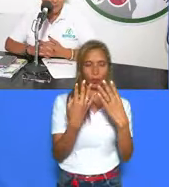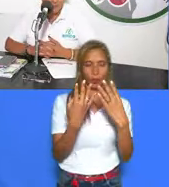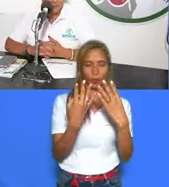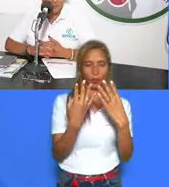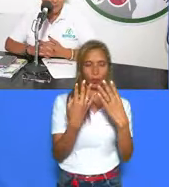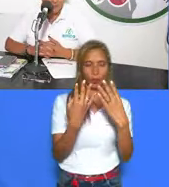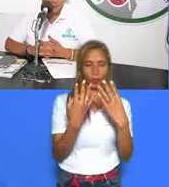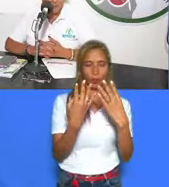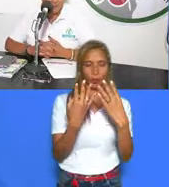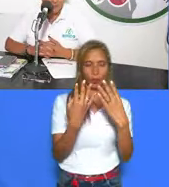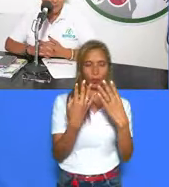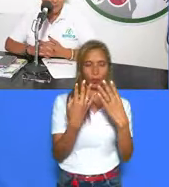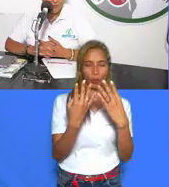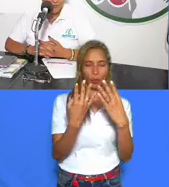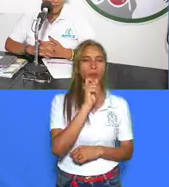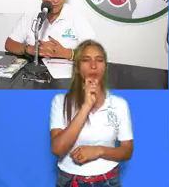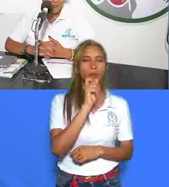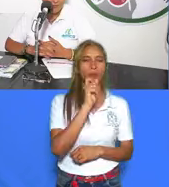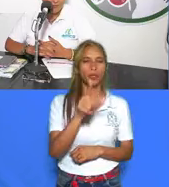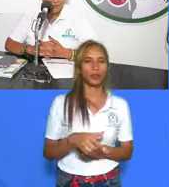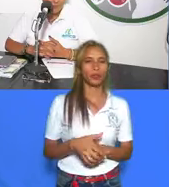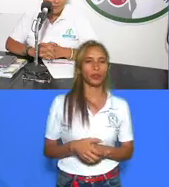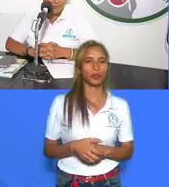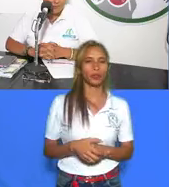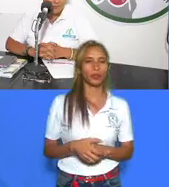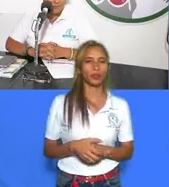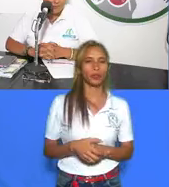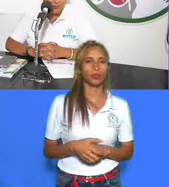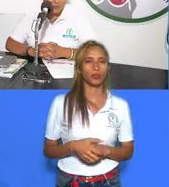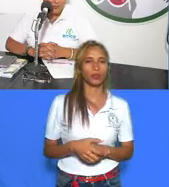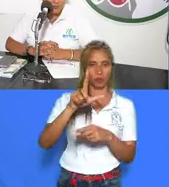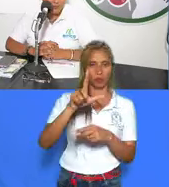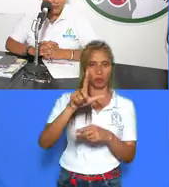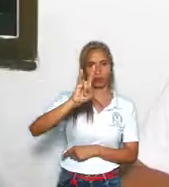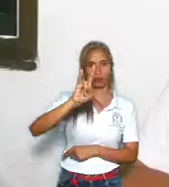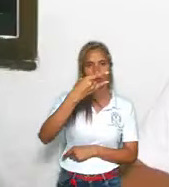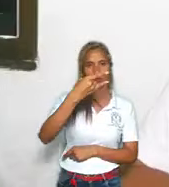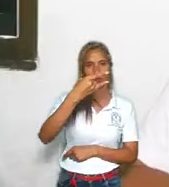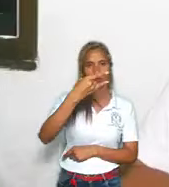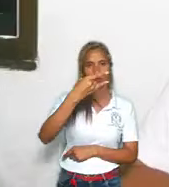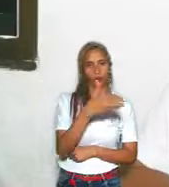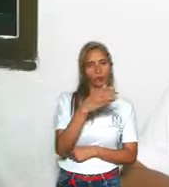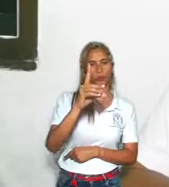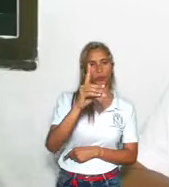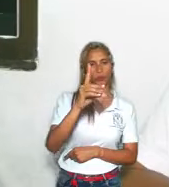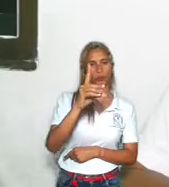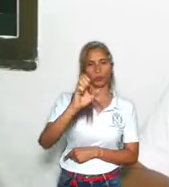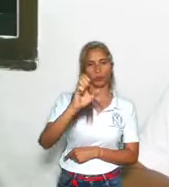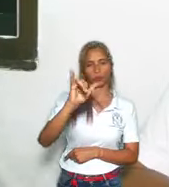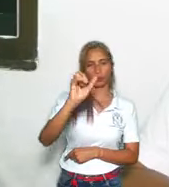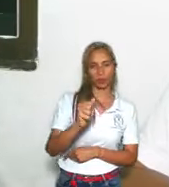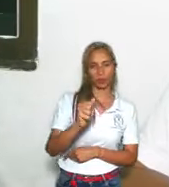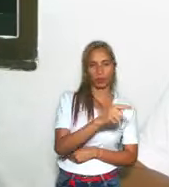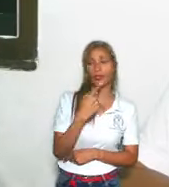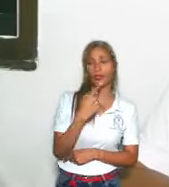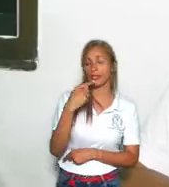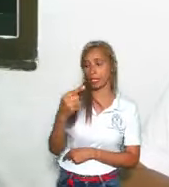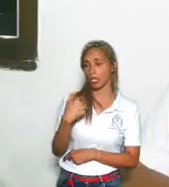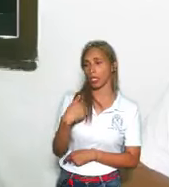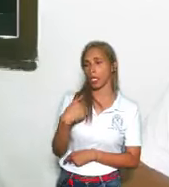oficiales de la Alcaldía Municipal. Se trata de Luz Delia Zuleta. La señora Luz Delia nos dice que ella solicitó una visita